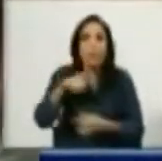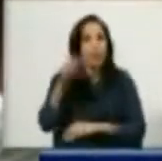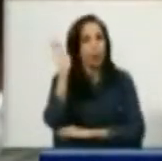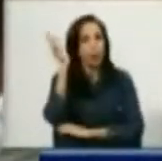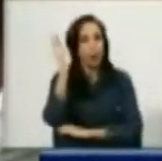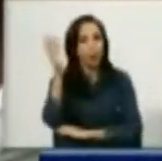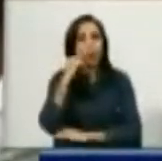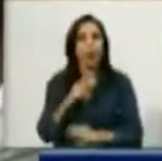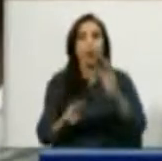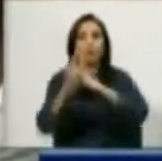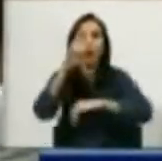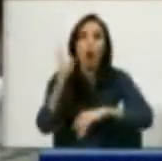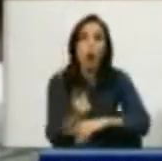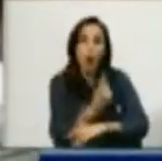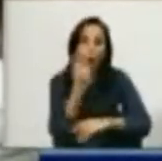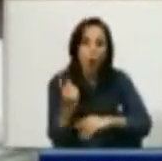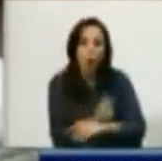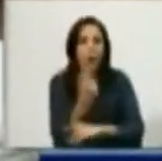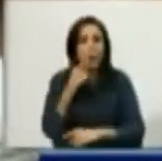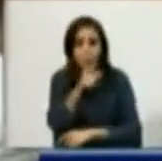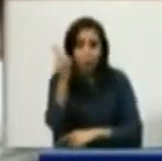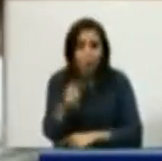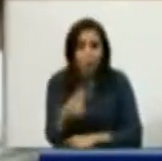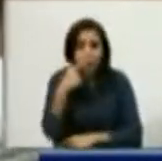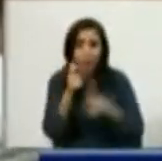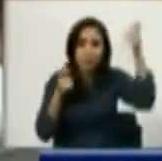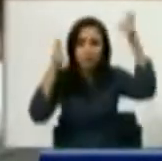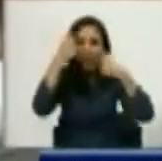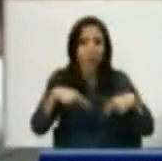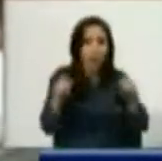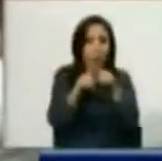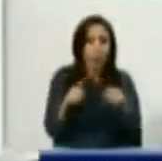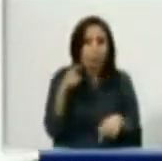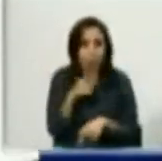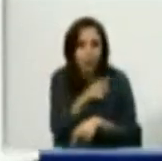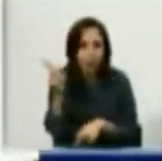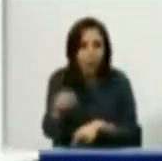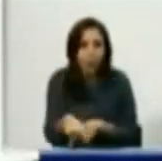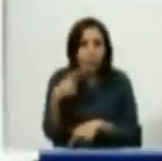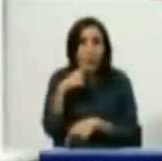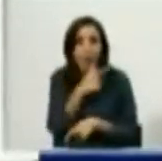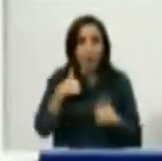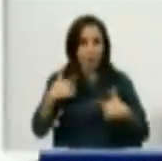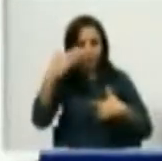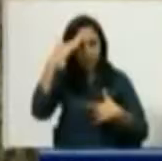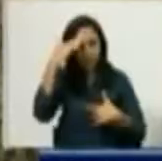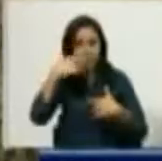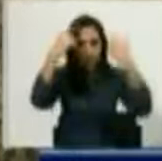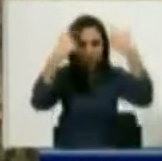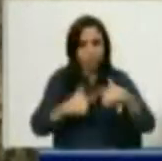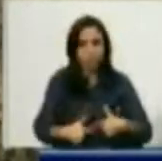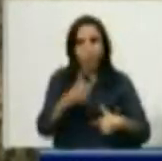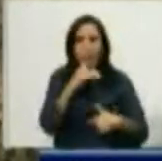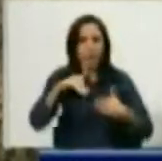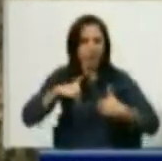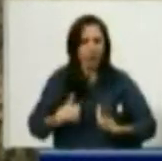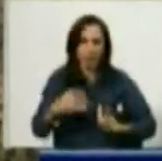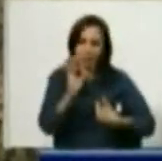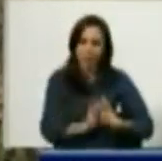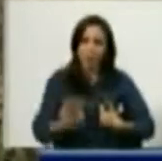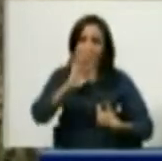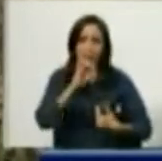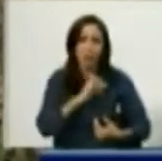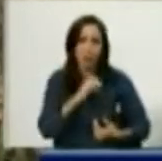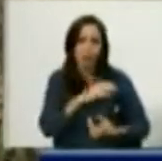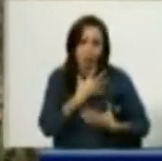de dos horas más Tú también eres Chávez entonces supe que en esta pelea no había cansancio ni dolor